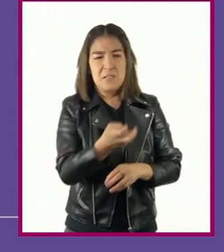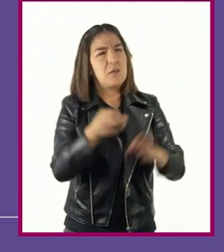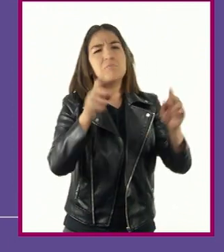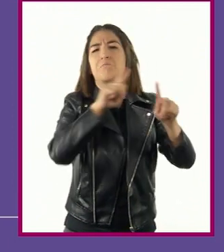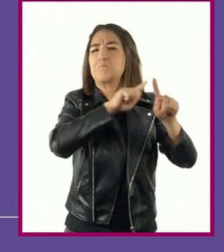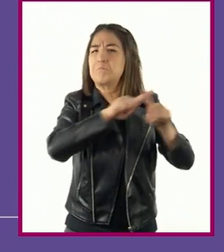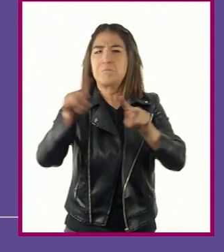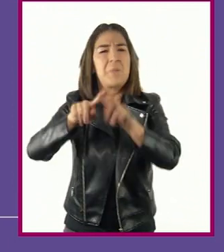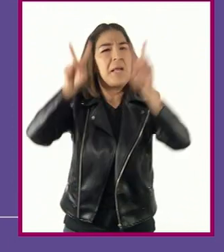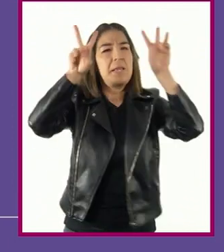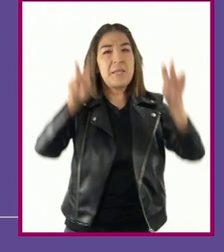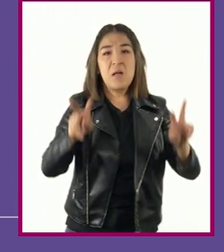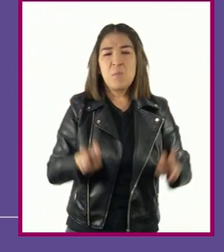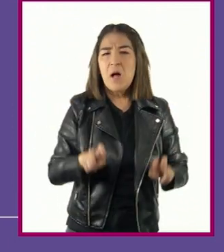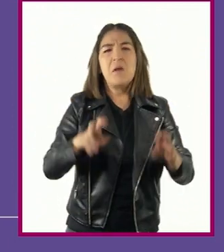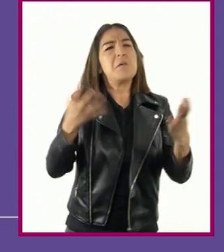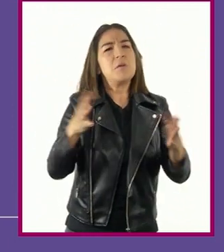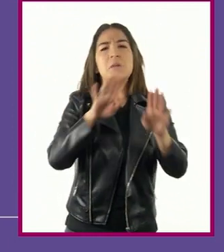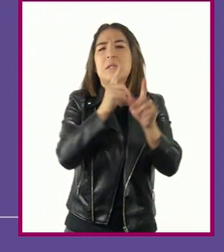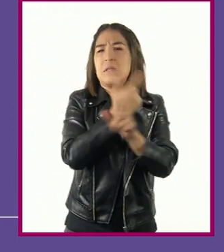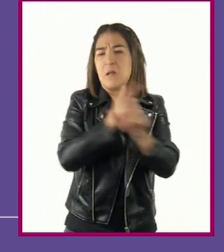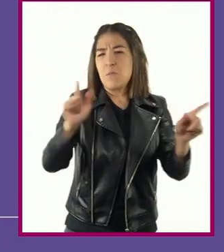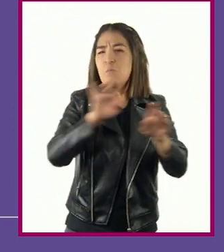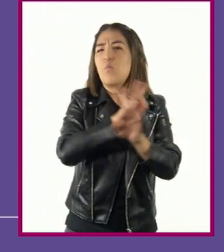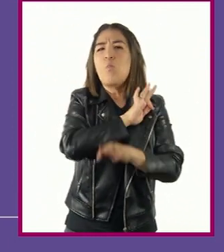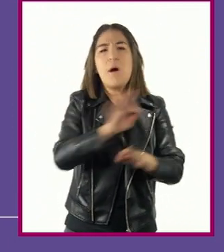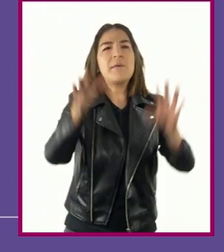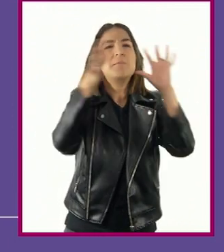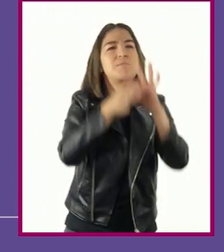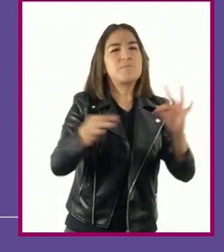índole por cualquier medio de expresión.